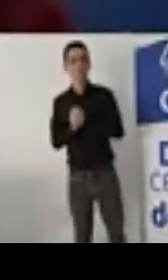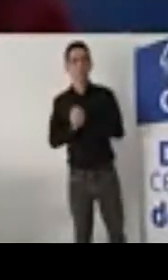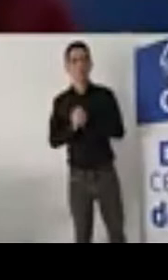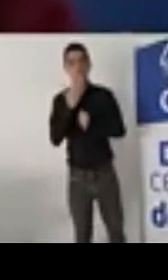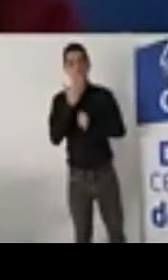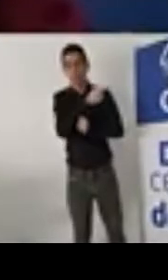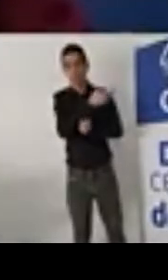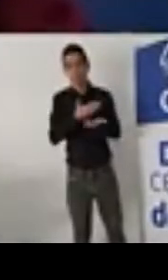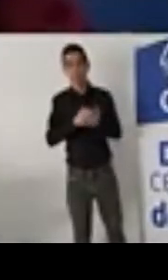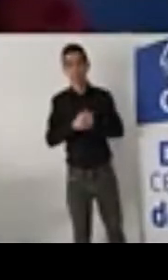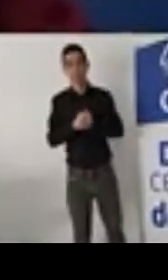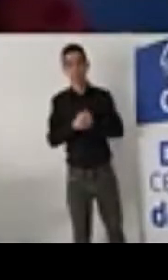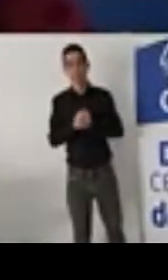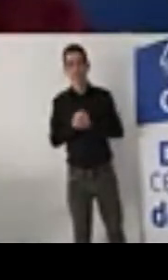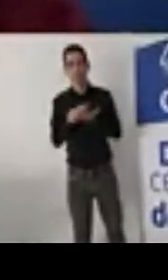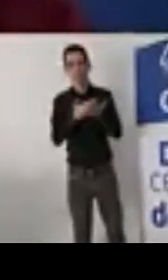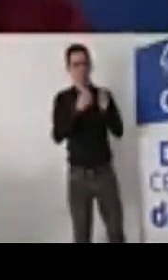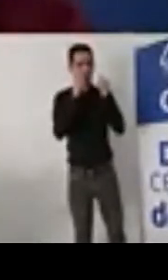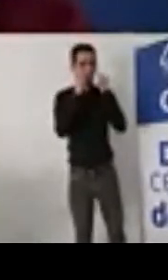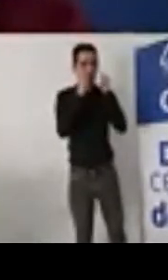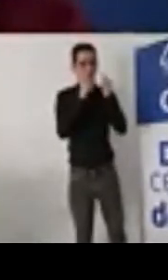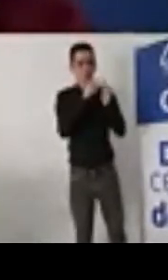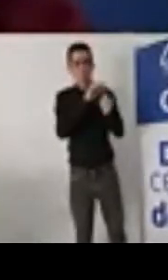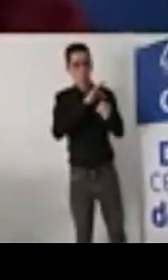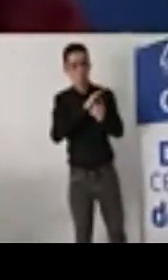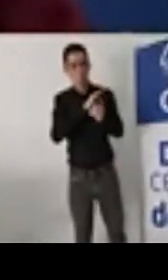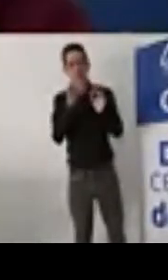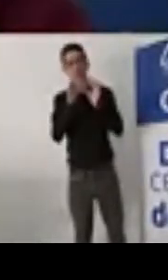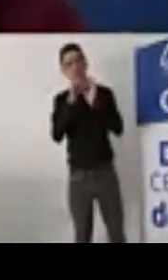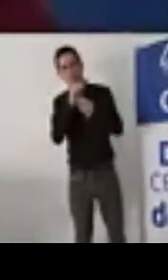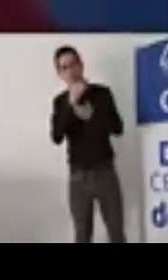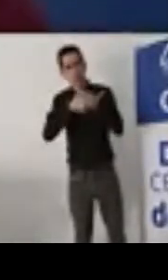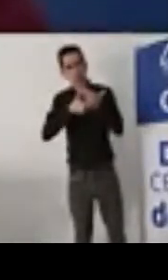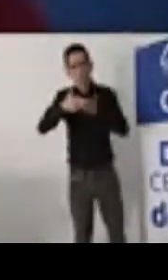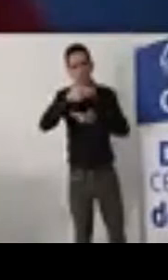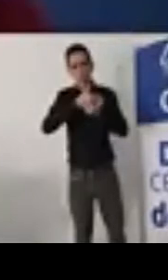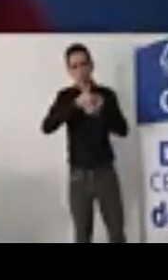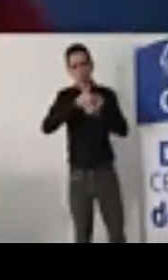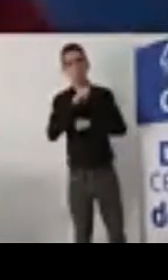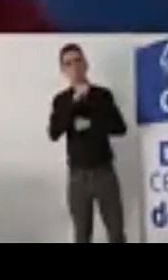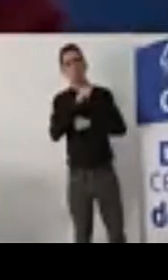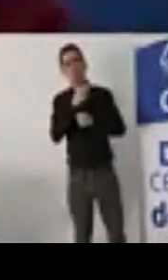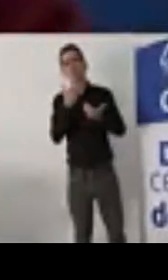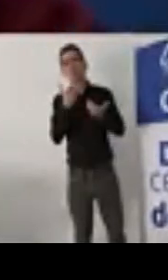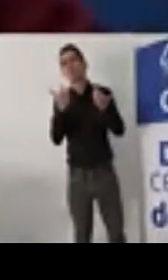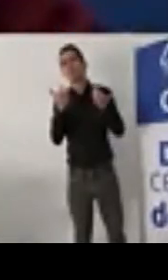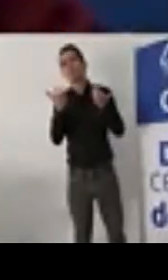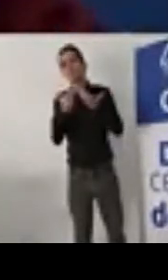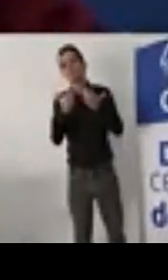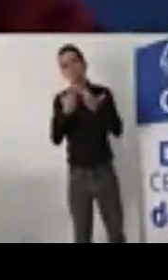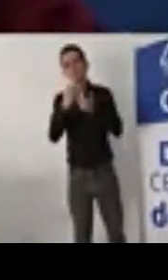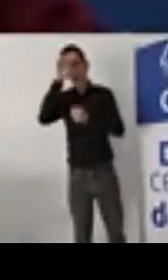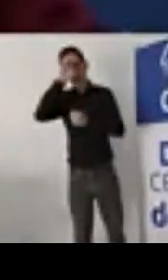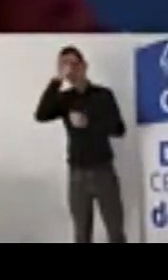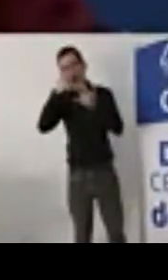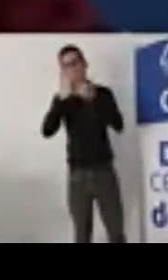tener esta experiencia de compartir y de escucharte. ¿Cuál ha sido esta experiencia que tú has tenido desde la juventud